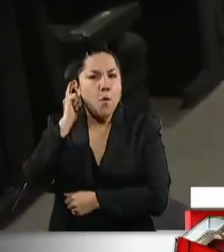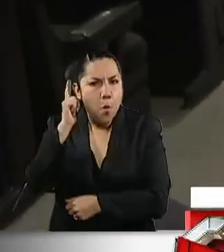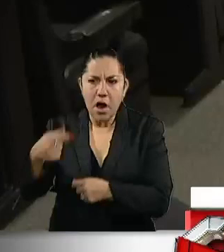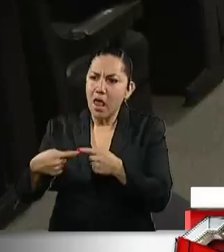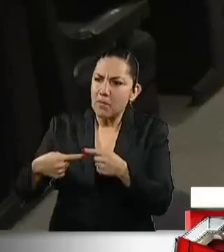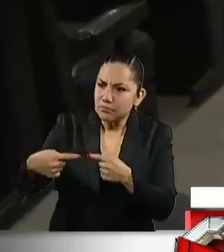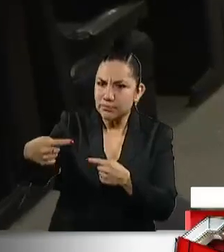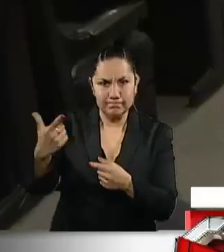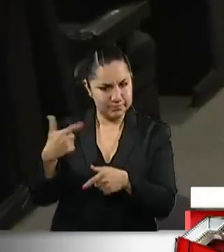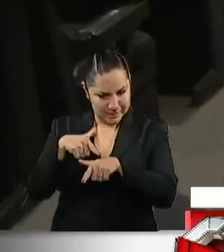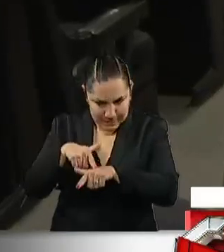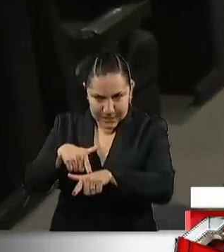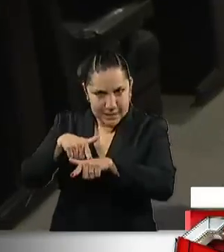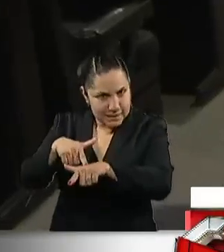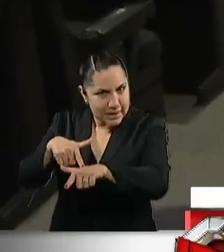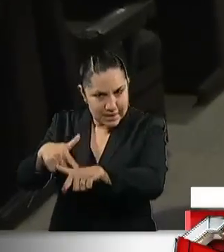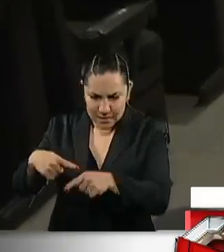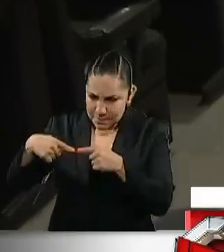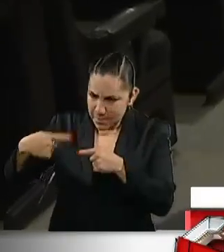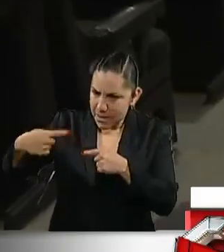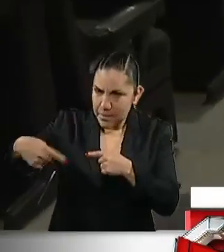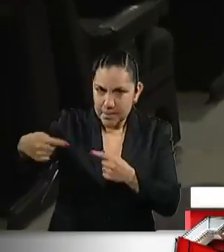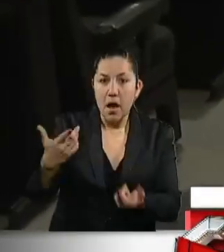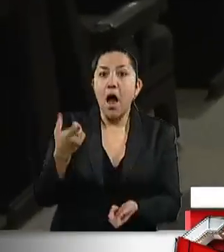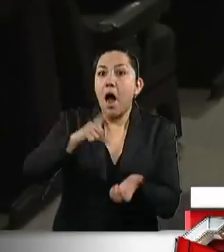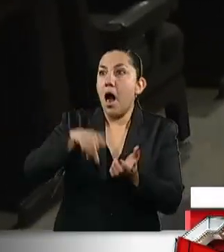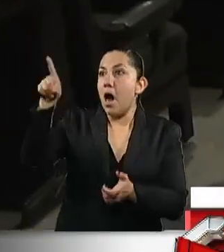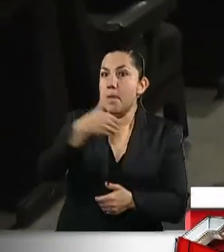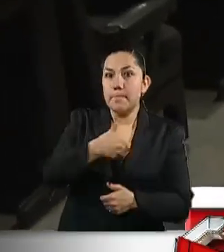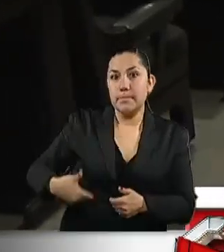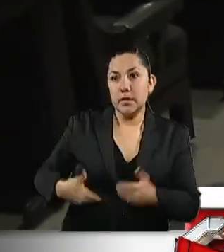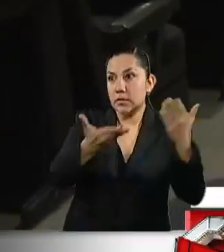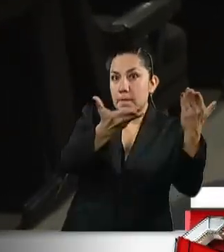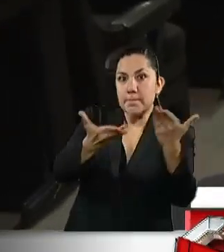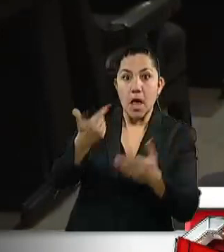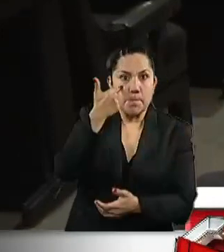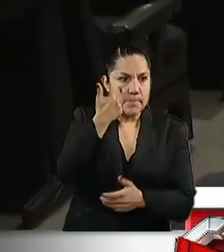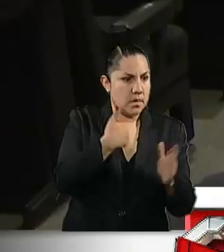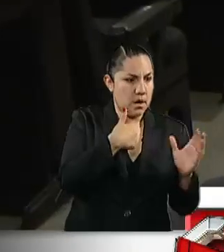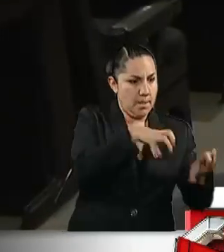de un mandatario a otro país. Ya anteriormente se había intentado un operativo fallido vergonzoso.